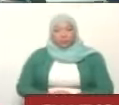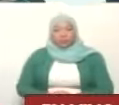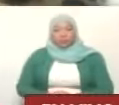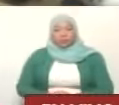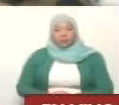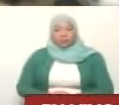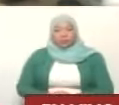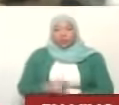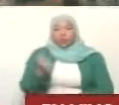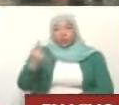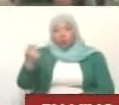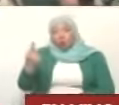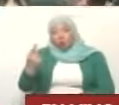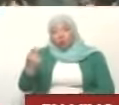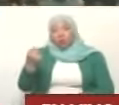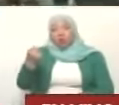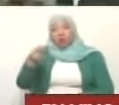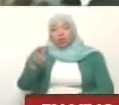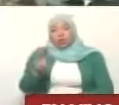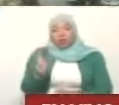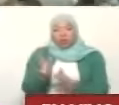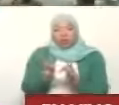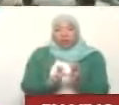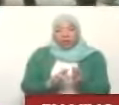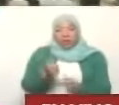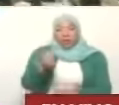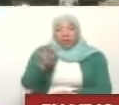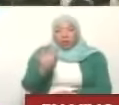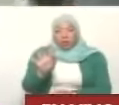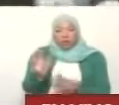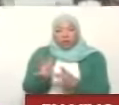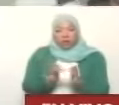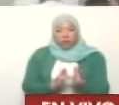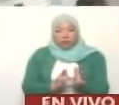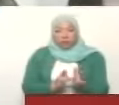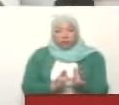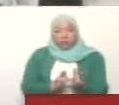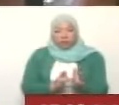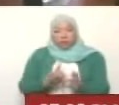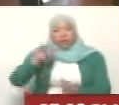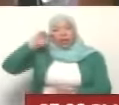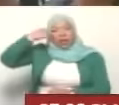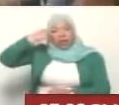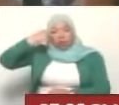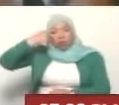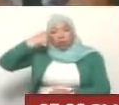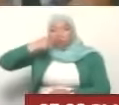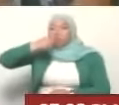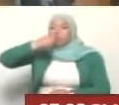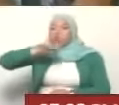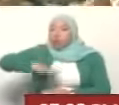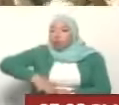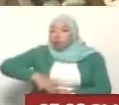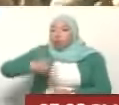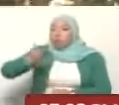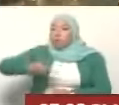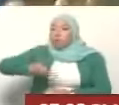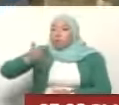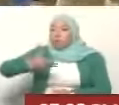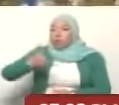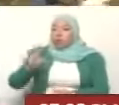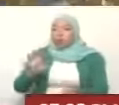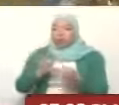inolvidable. 11, 12, 13, 14 de abril, recuerdo histórico, épico,